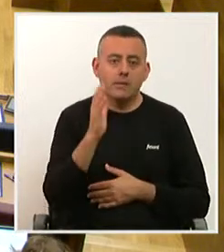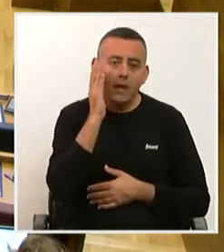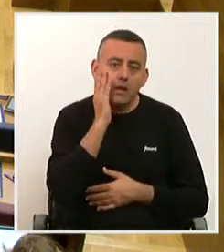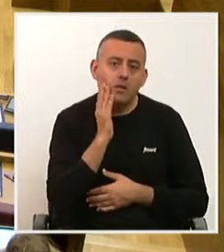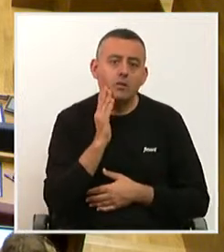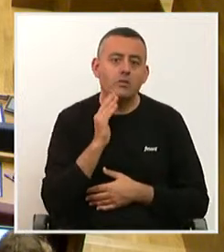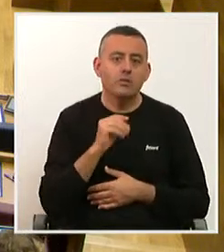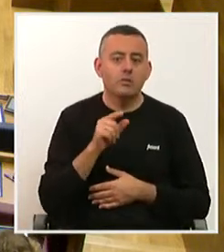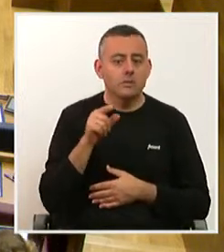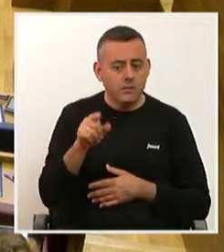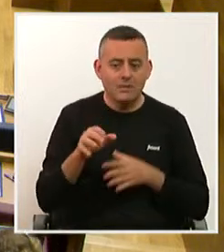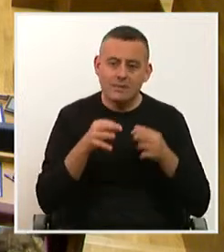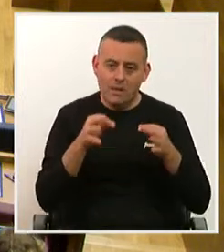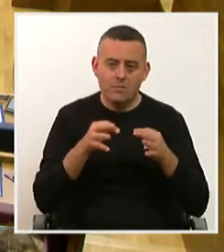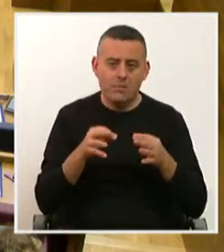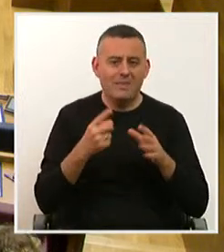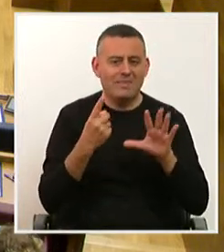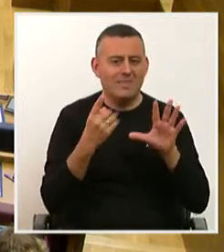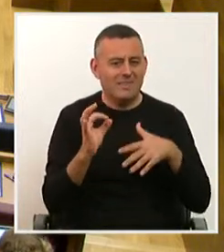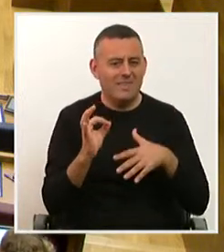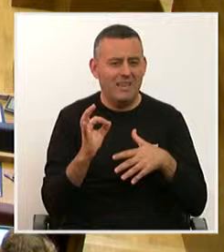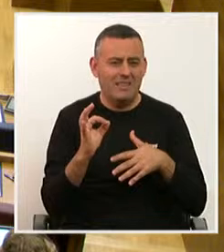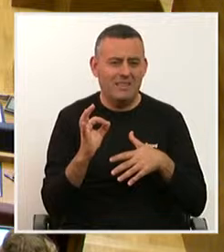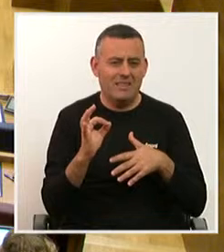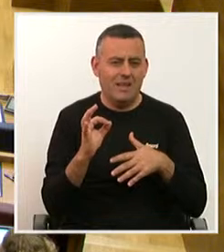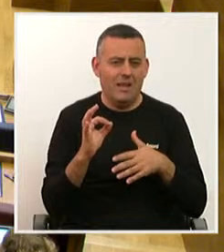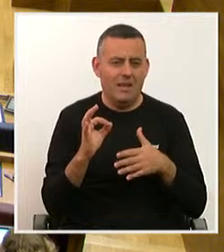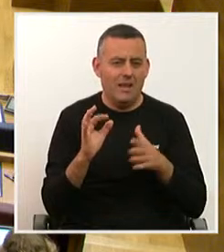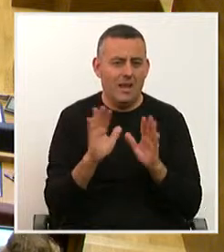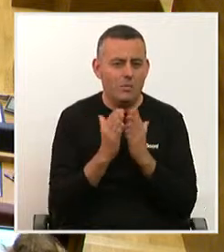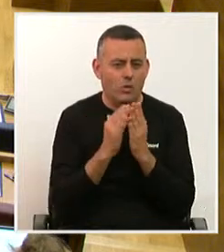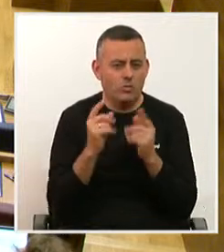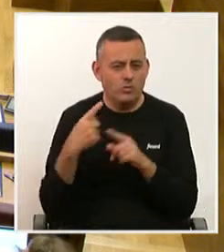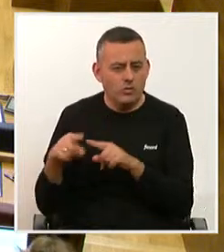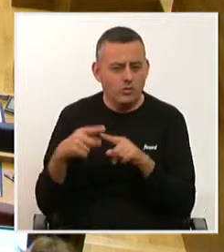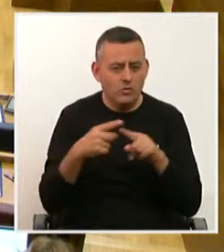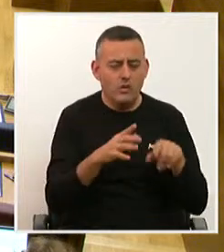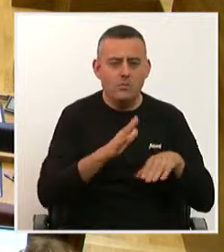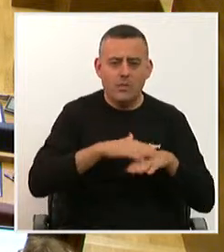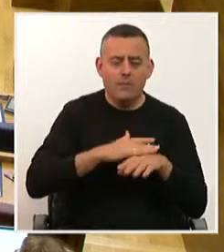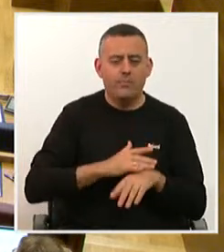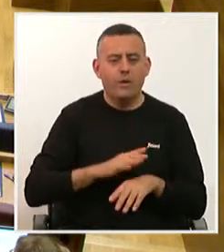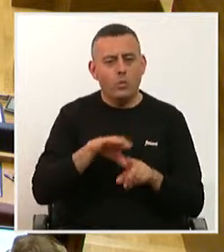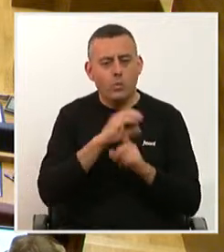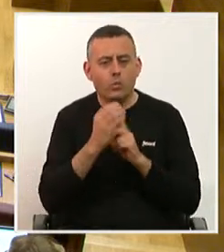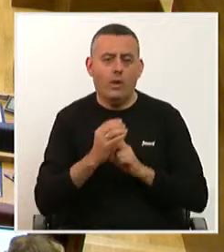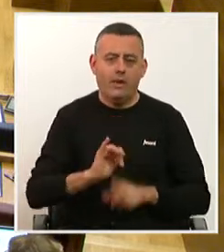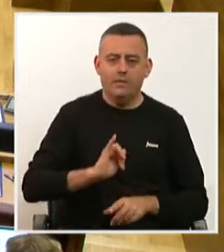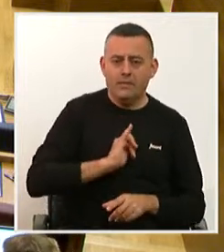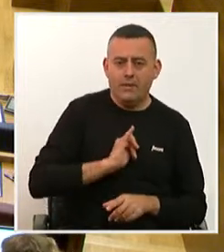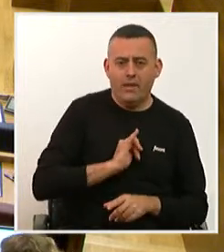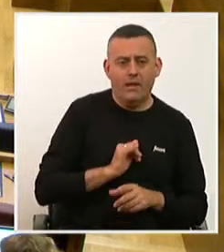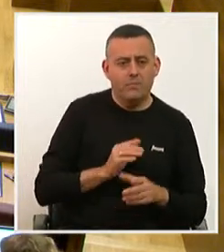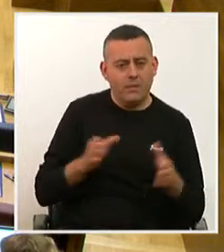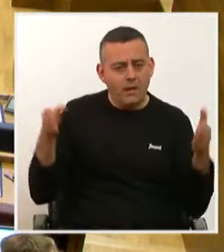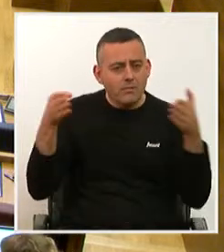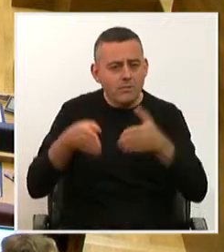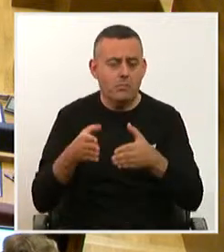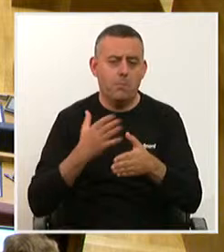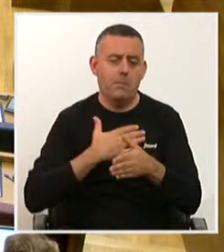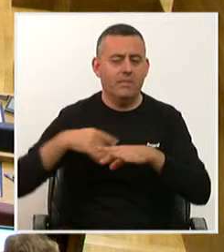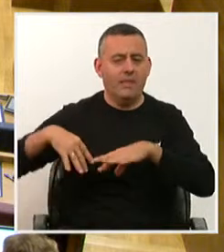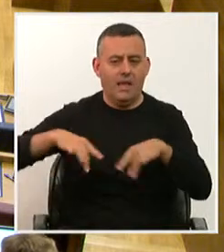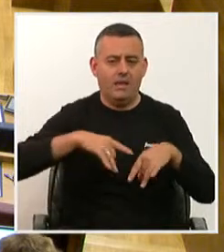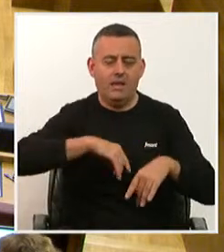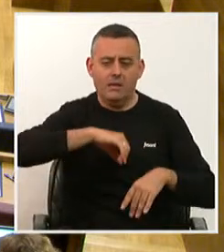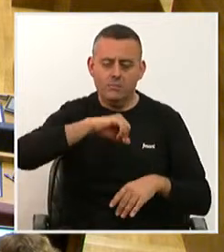debr person histó geograf natural cultura ID y produ de la moral del pa valenci